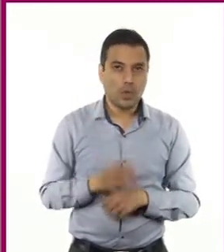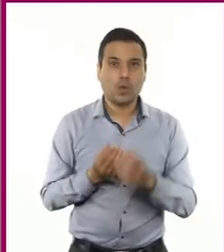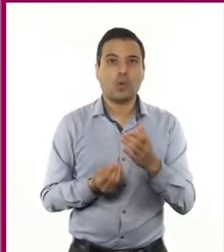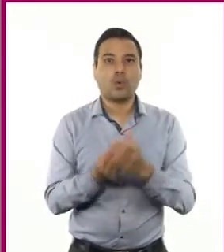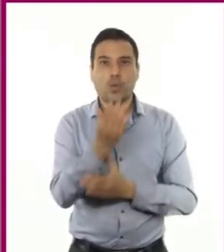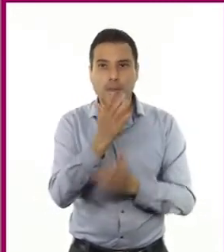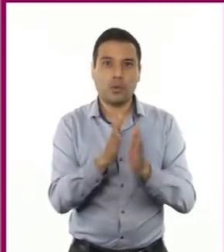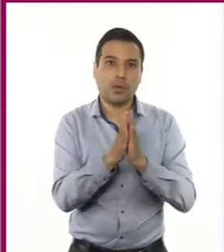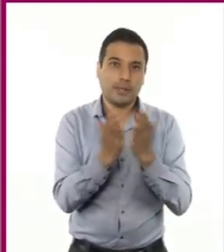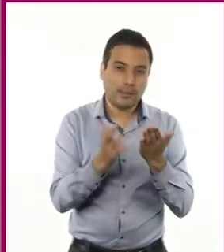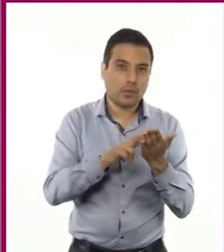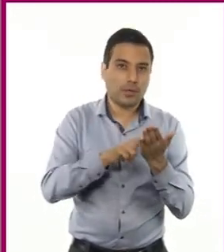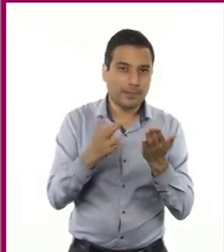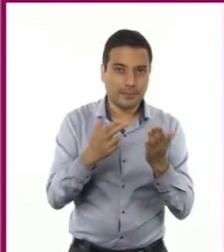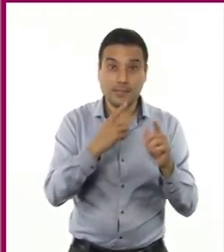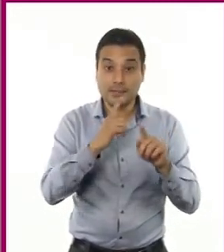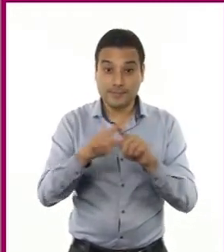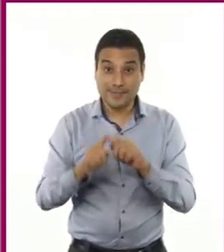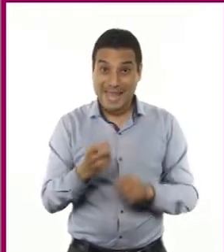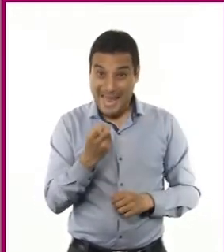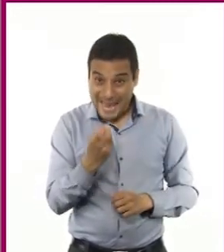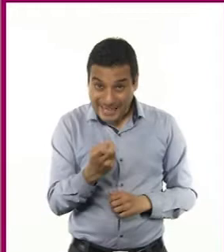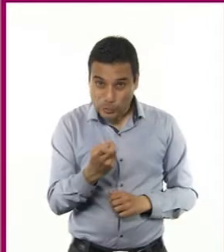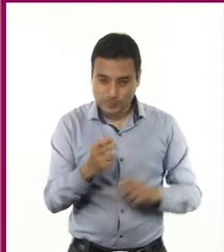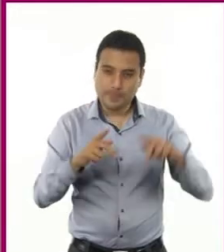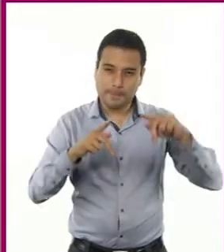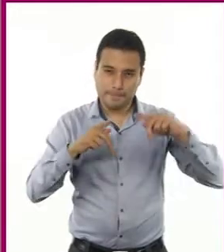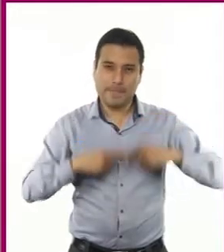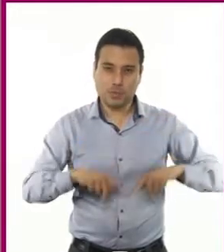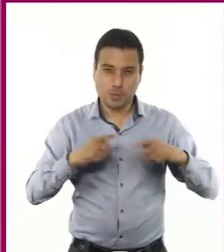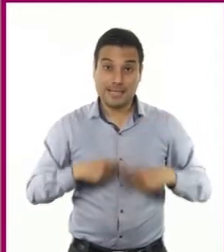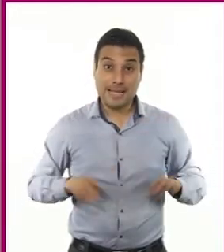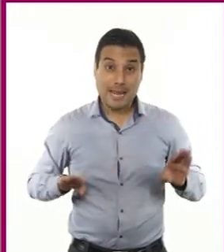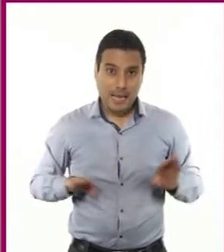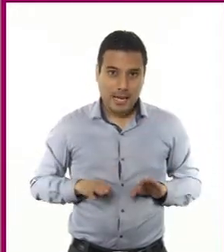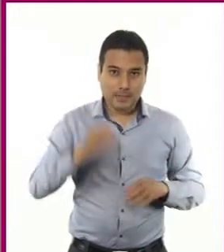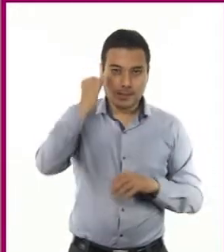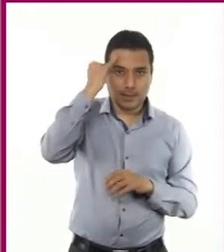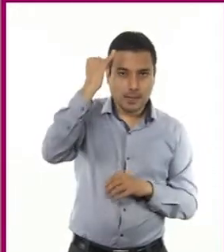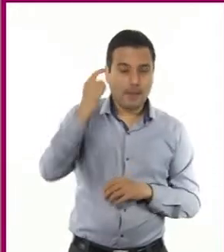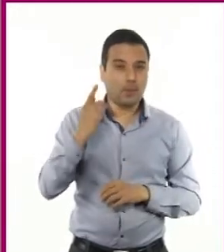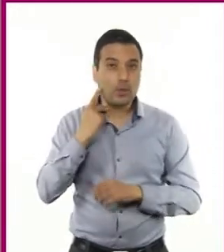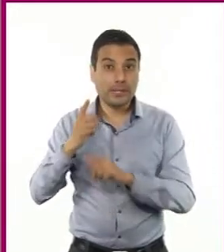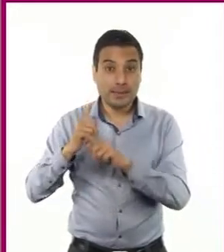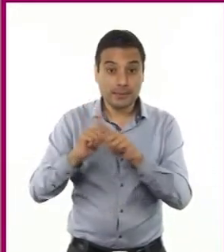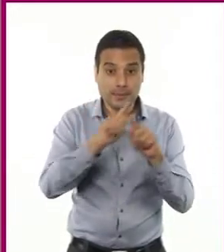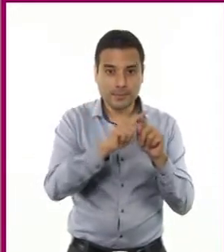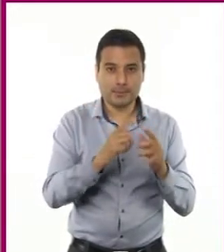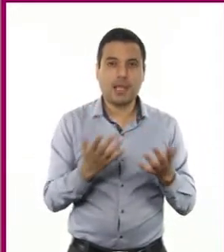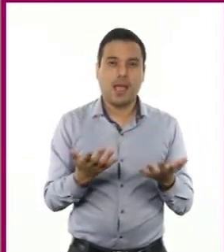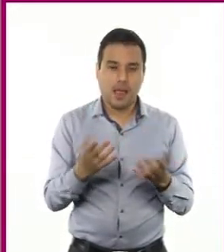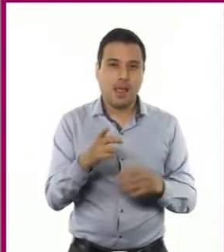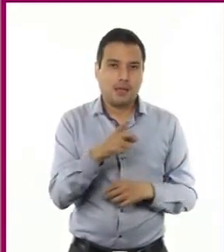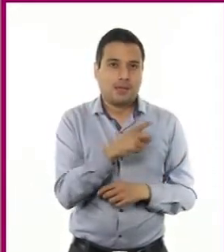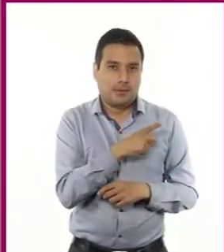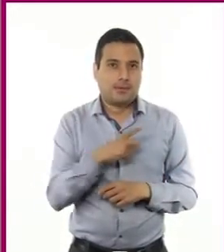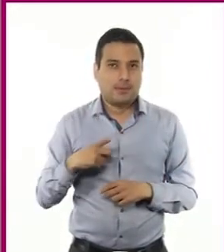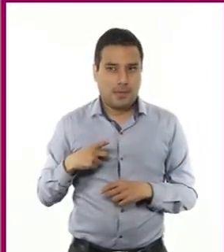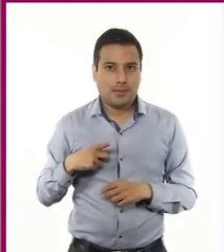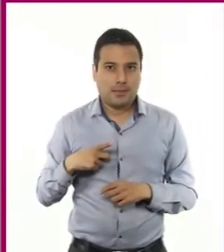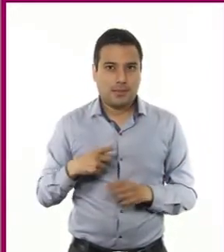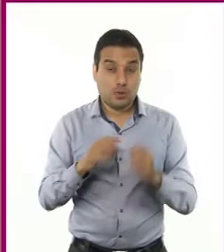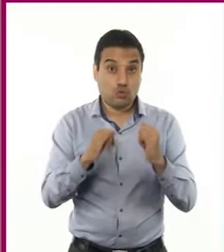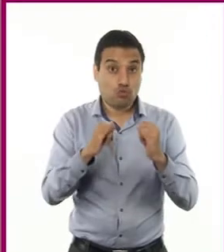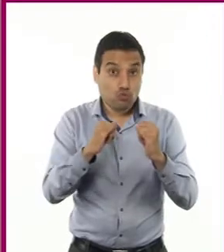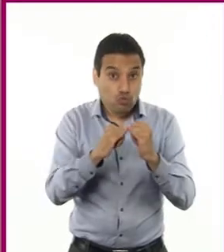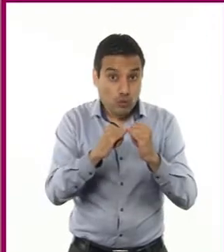que es esa diversidad política e ideológica la que impulsa a sintonizar las instituciones de la política